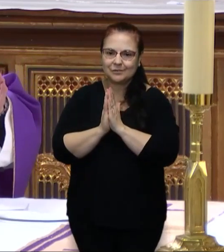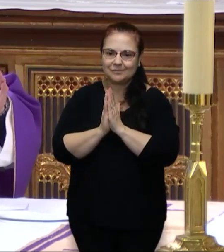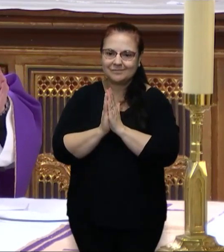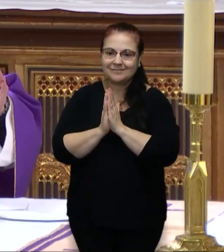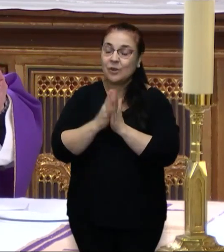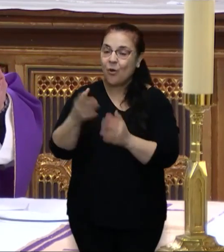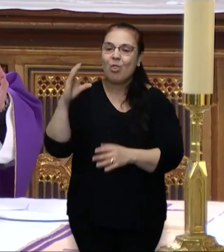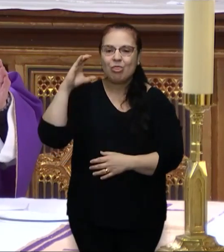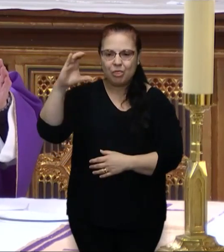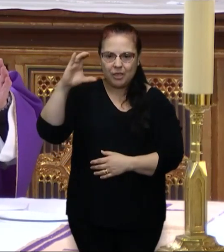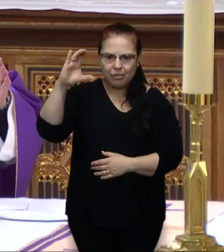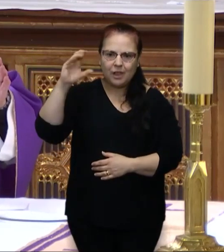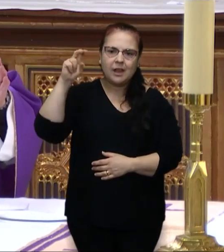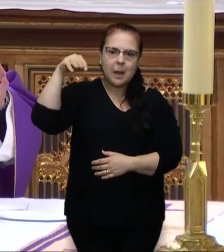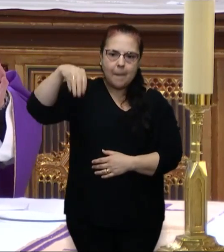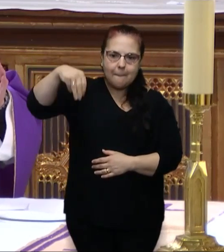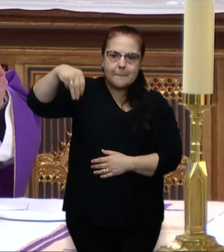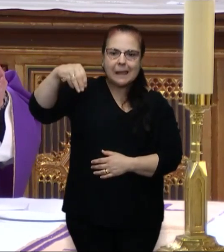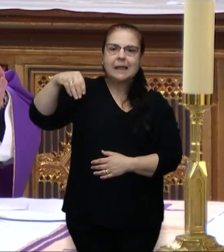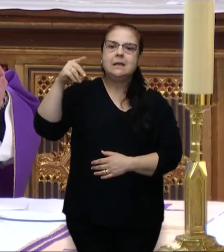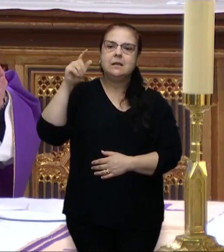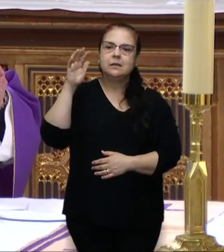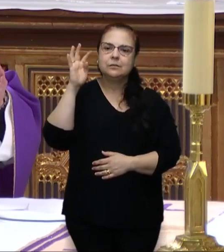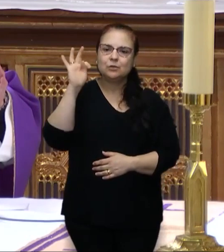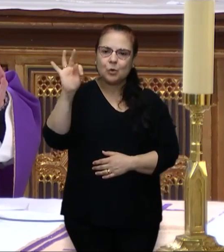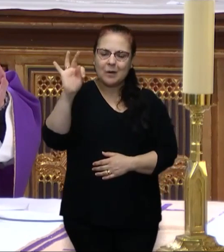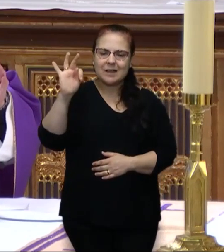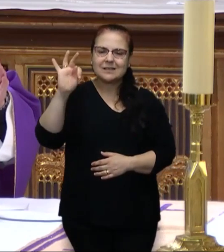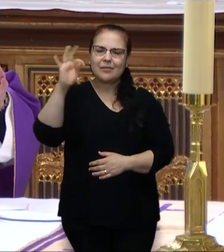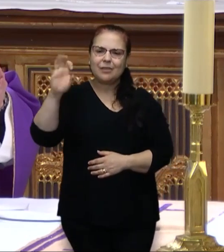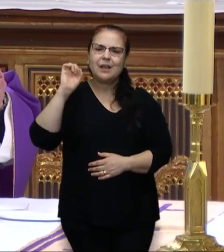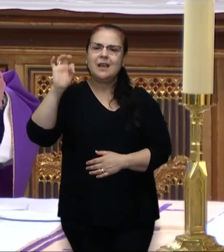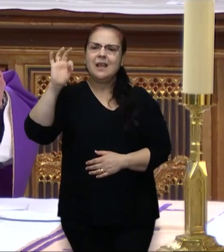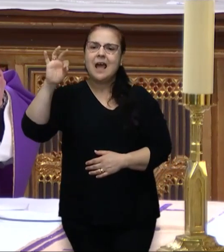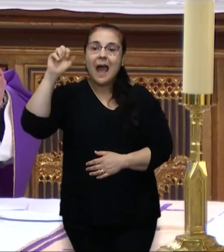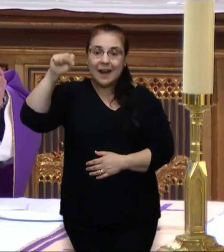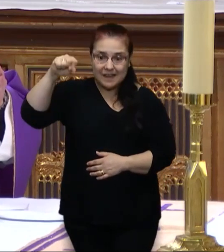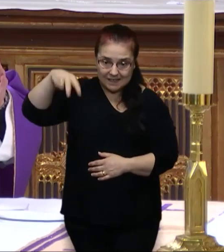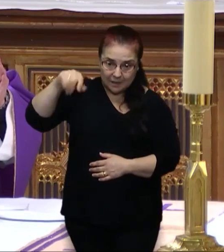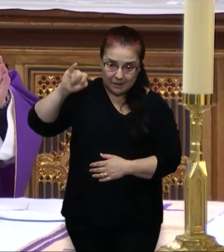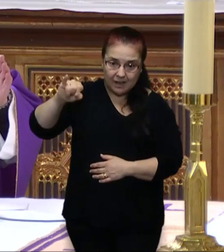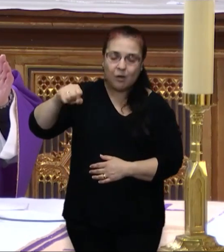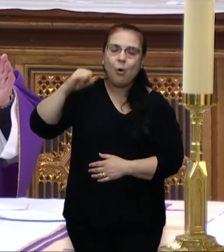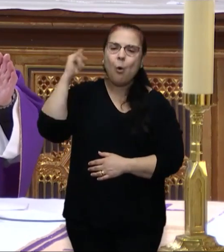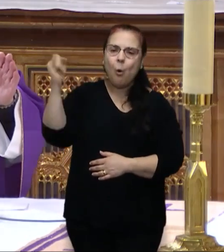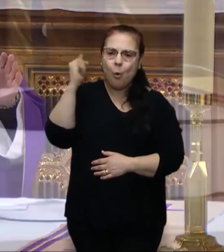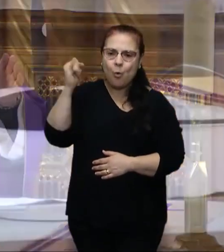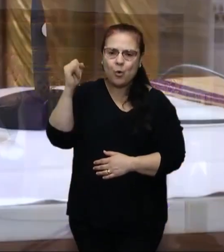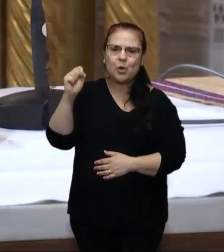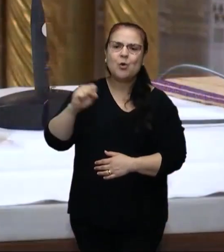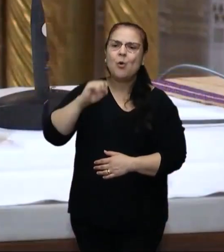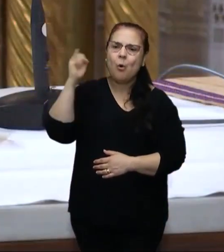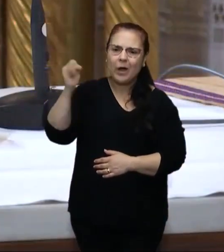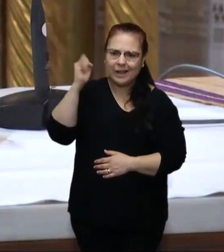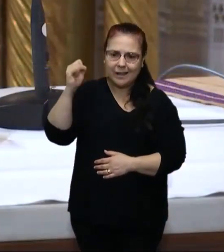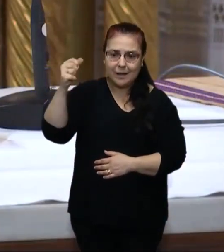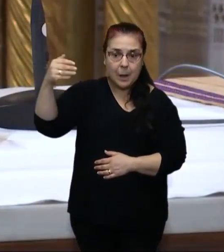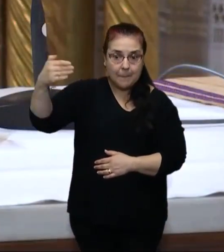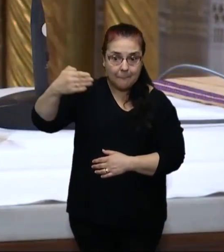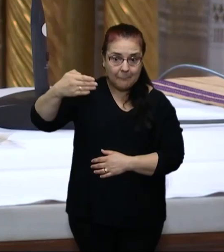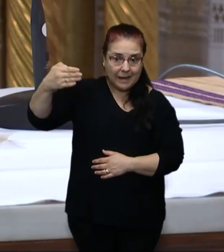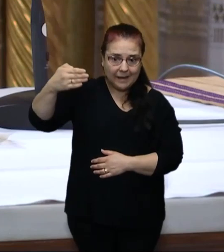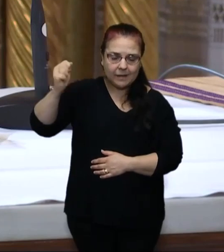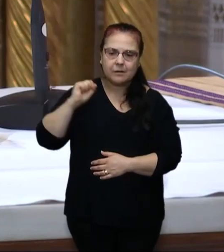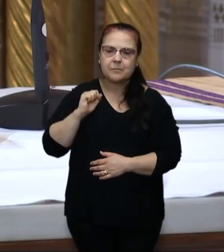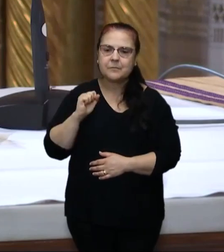con Cecilia, Miguel, Tomás, Cecilia, Ana Isabel, Julio, Joaquín y Belén, y